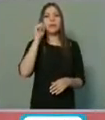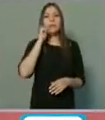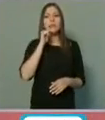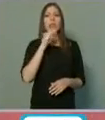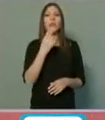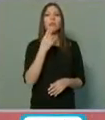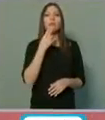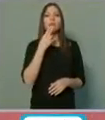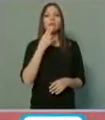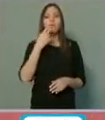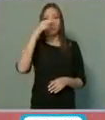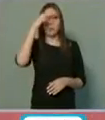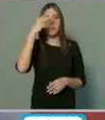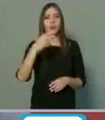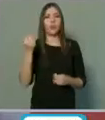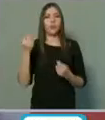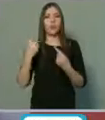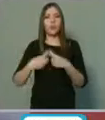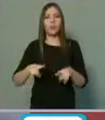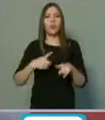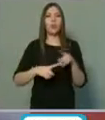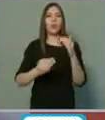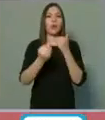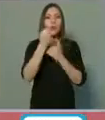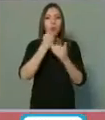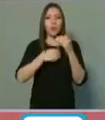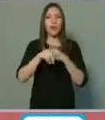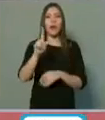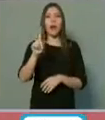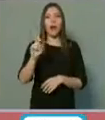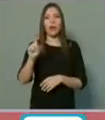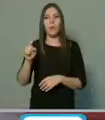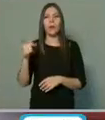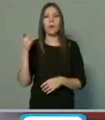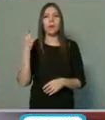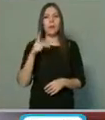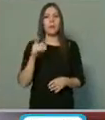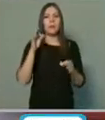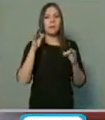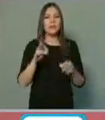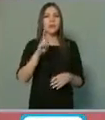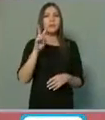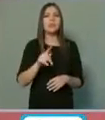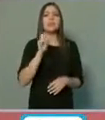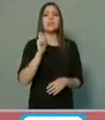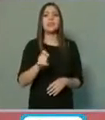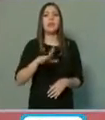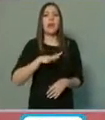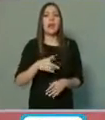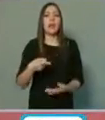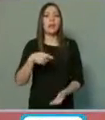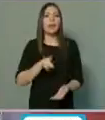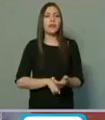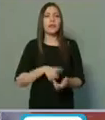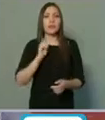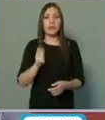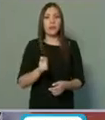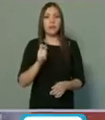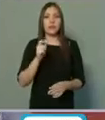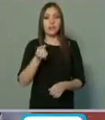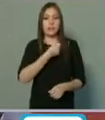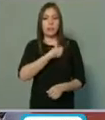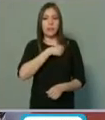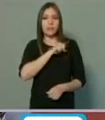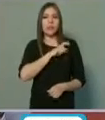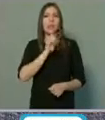los mexicanos en muchísimos platillos, aguas y demás, pero ¿realmente qué tiene, Alicia? Dinos si realmente es nutritiva, ¿qué es